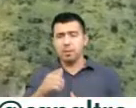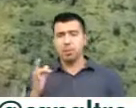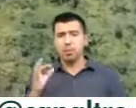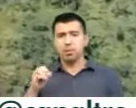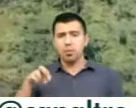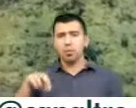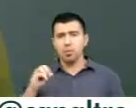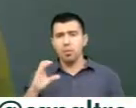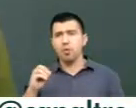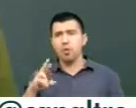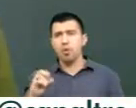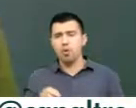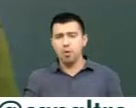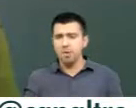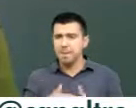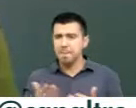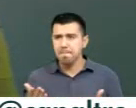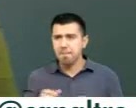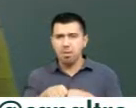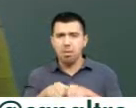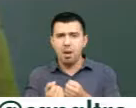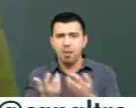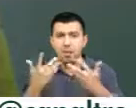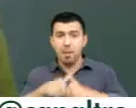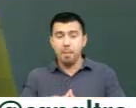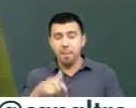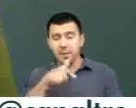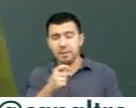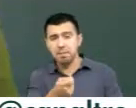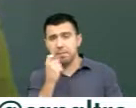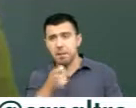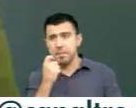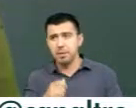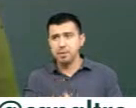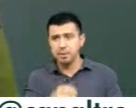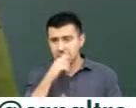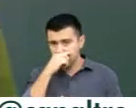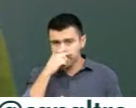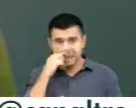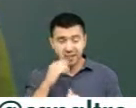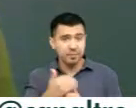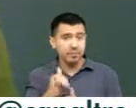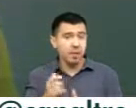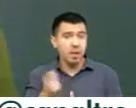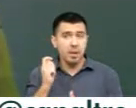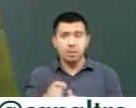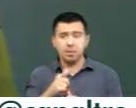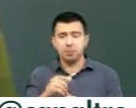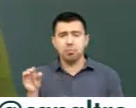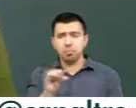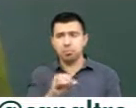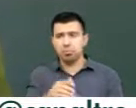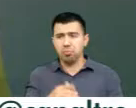has tenido con pañitos de agua tibia y no ha solucionado nada para los pescadores diciendo que ya los pescadores están indemnizados y están